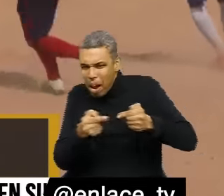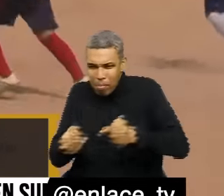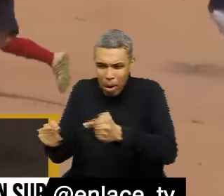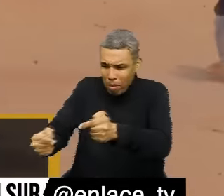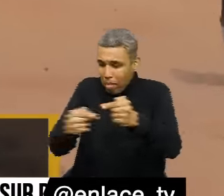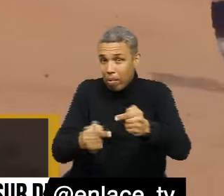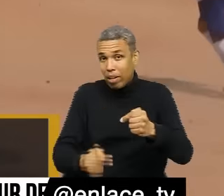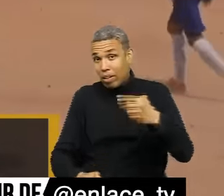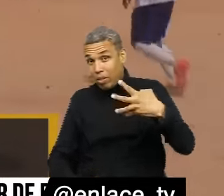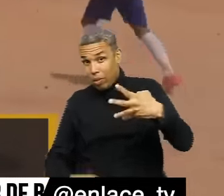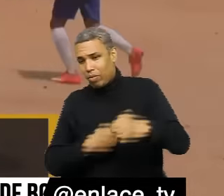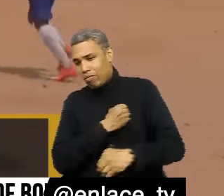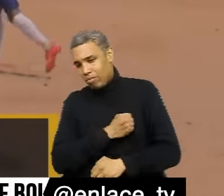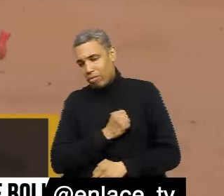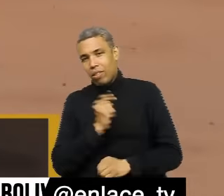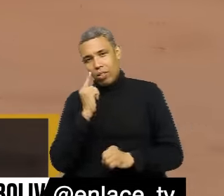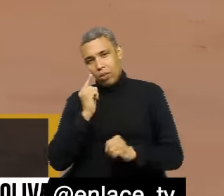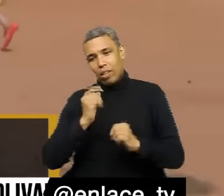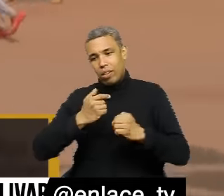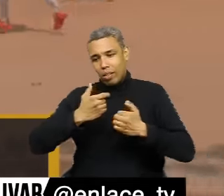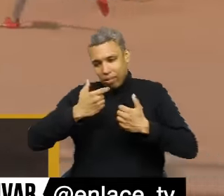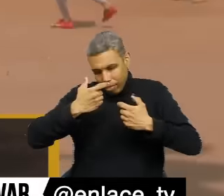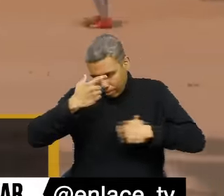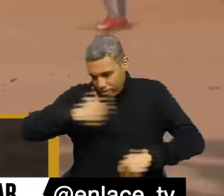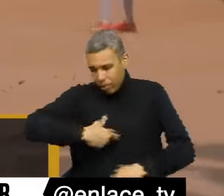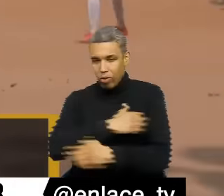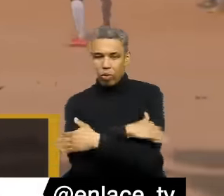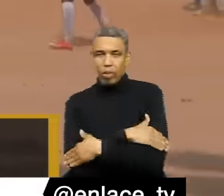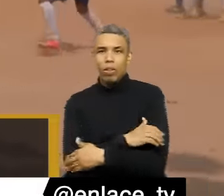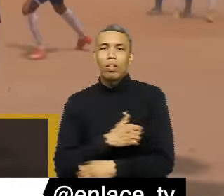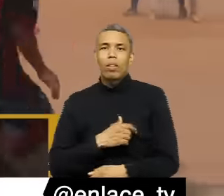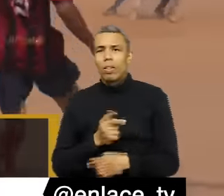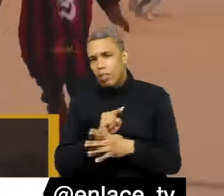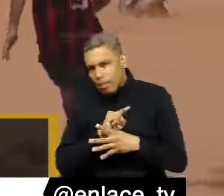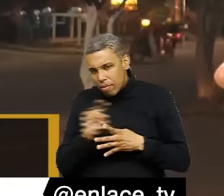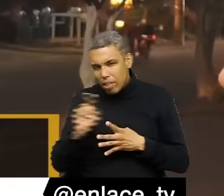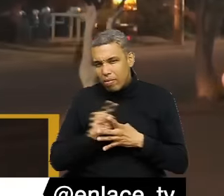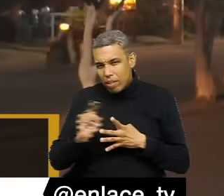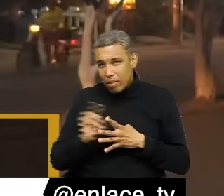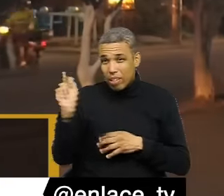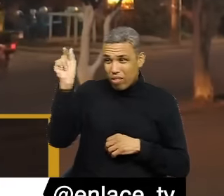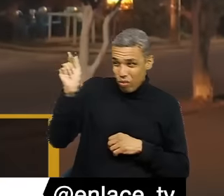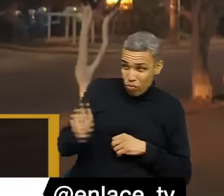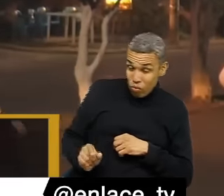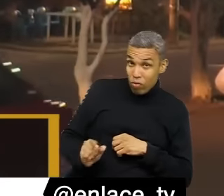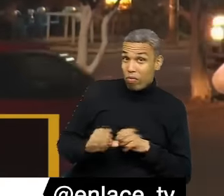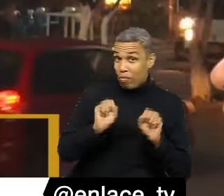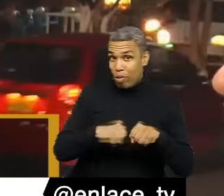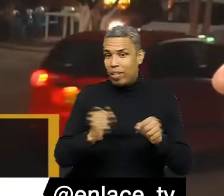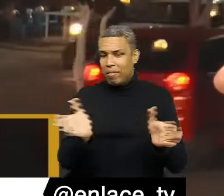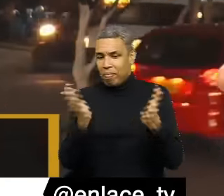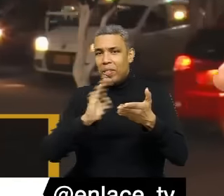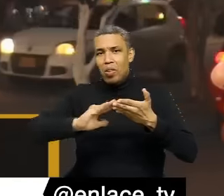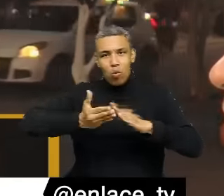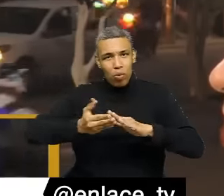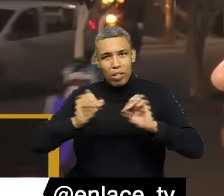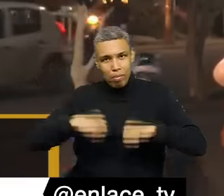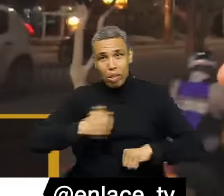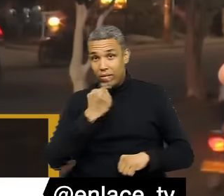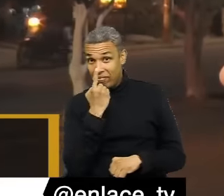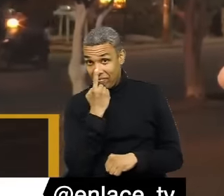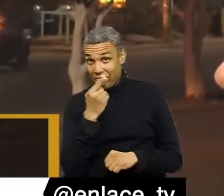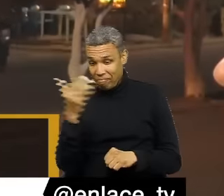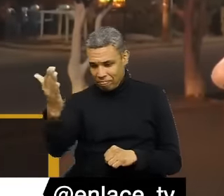minifútbol del barrio Aguas Claras todos los fines de semana se engalana con este plan familiar. Sí, invitamos a toda la comunidad para que se acerque el día